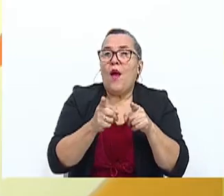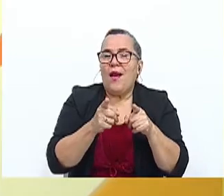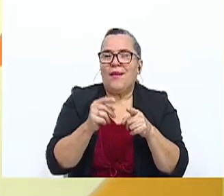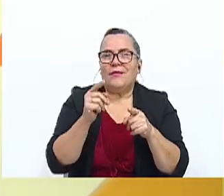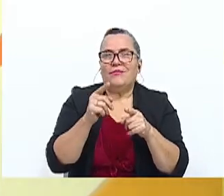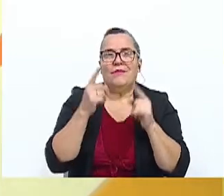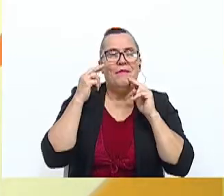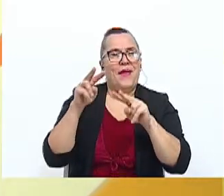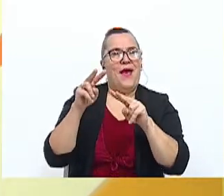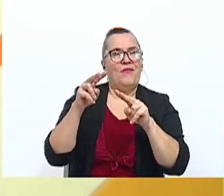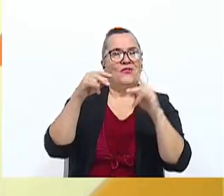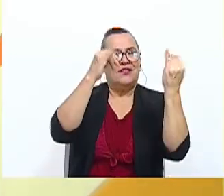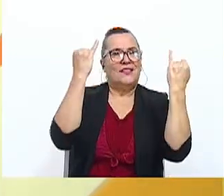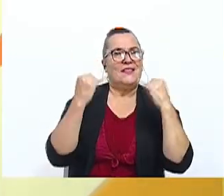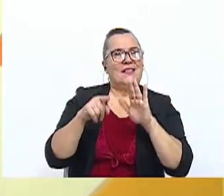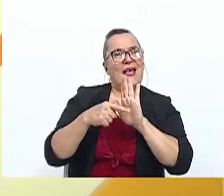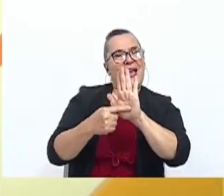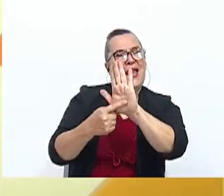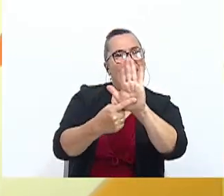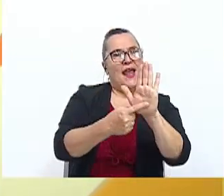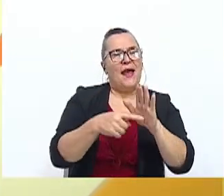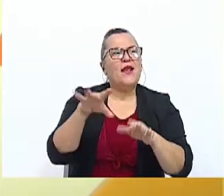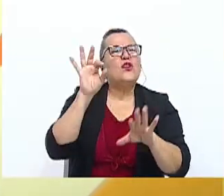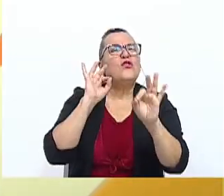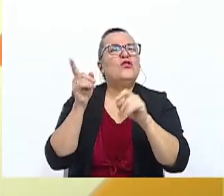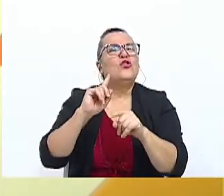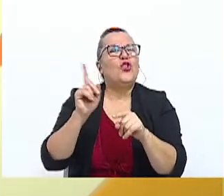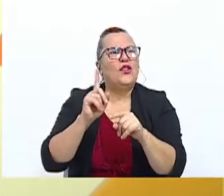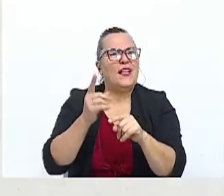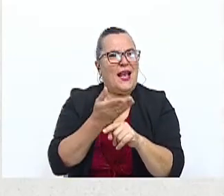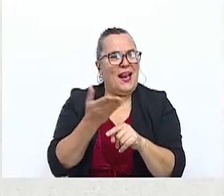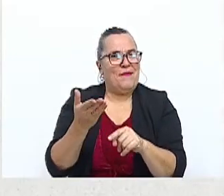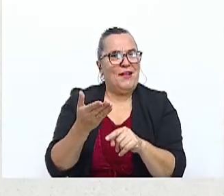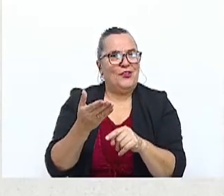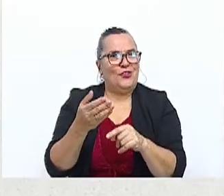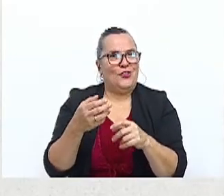ver dónde encontramos elementos metálicos. Veamos.